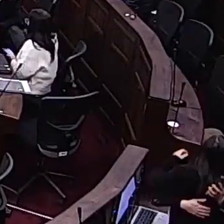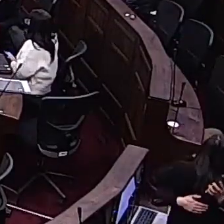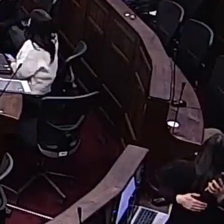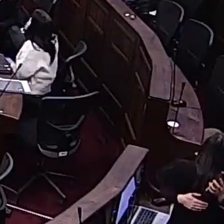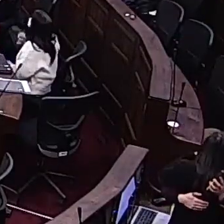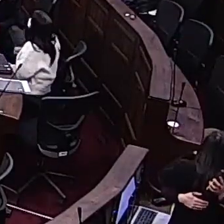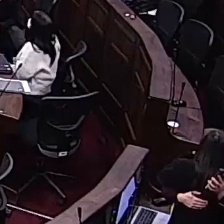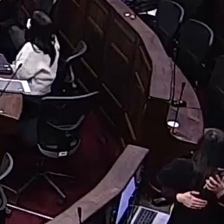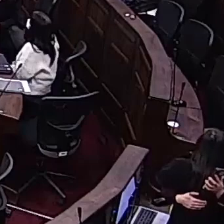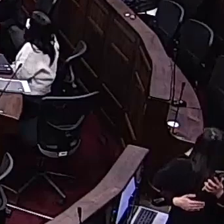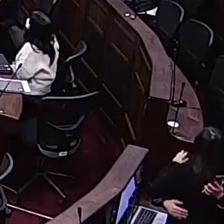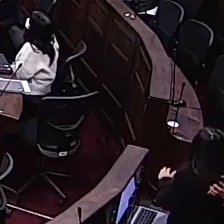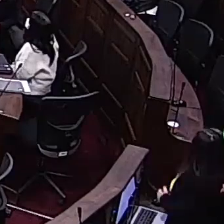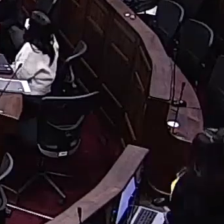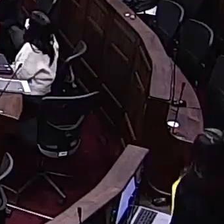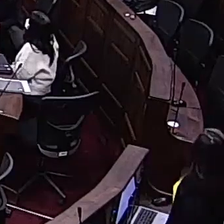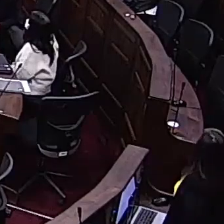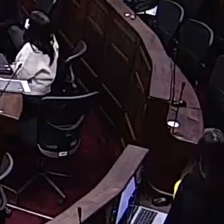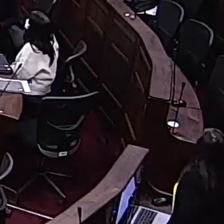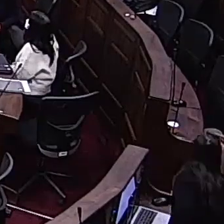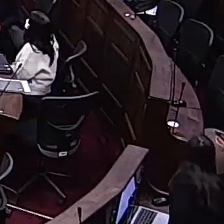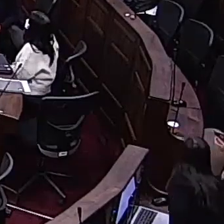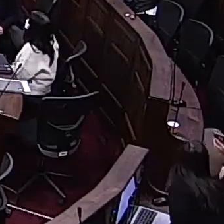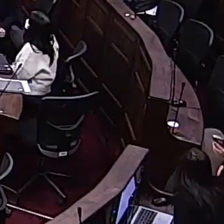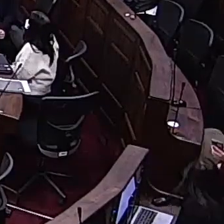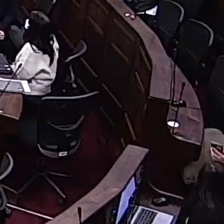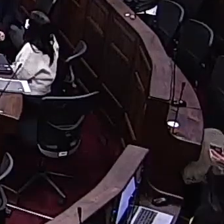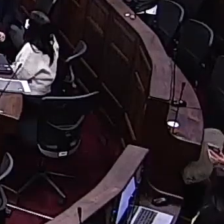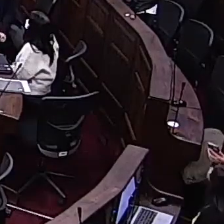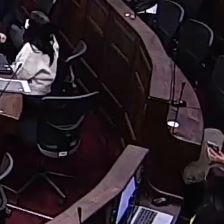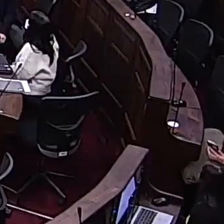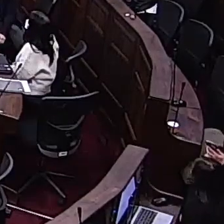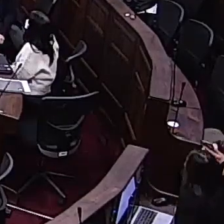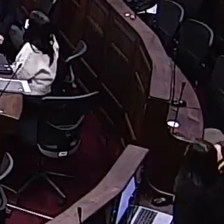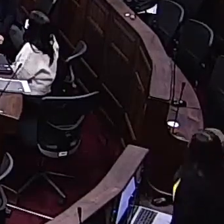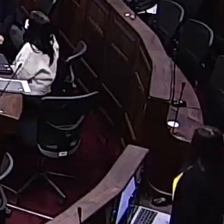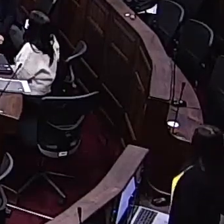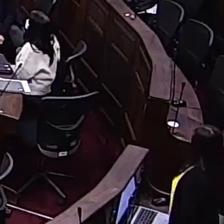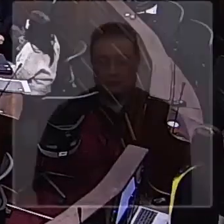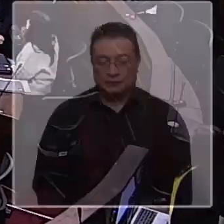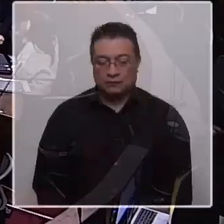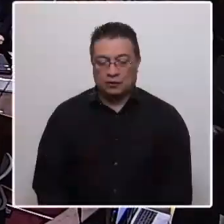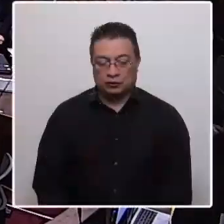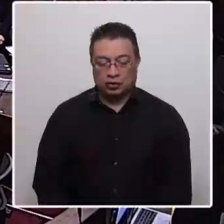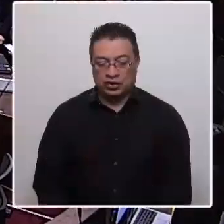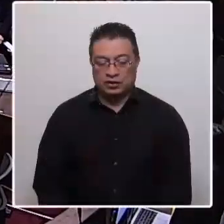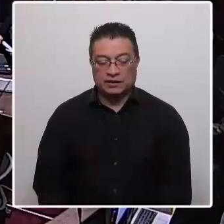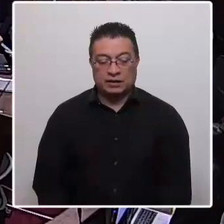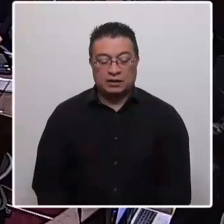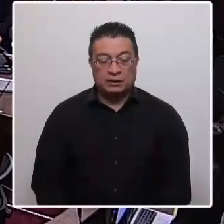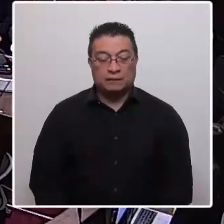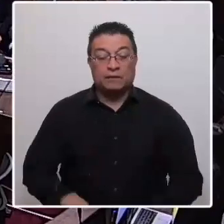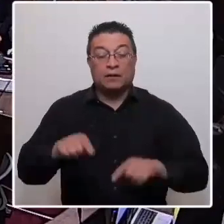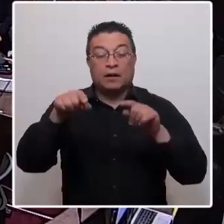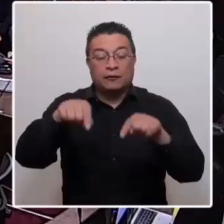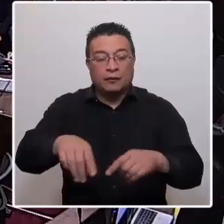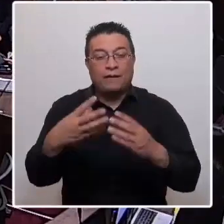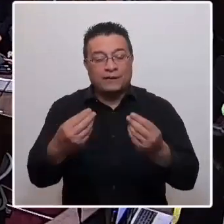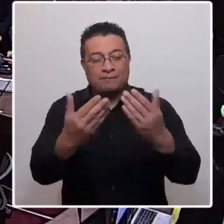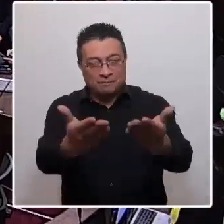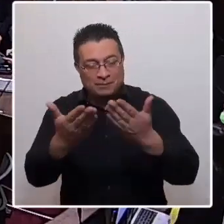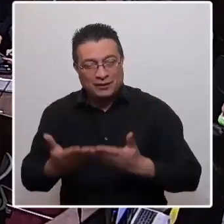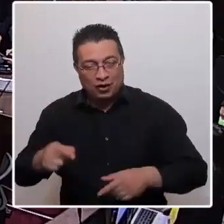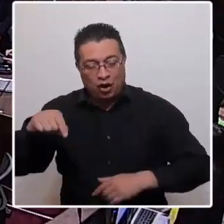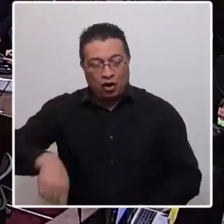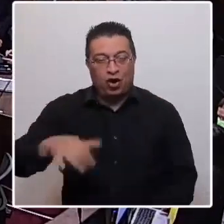Muy buenos días, bienvenidos a la transmisión oficial de la 87ª sesión de plenario de la Convención Constitucional. Hoy jueves